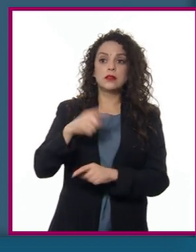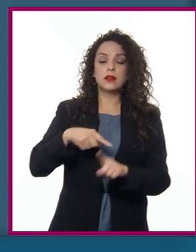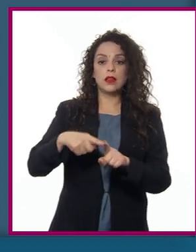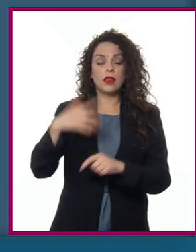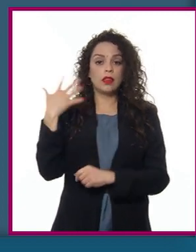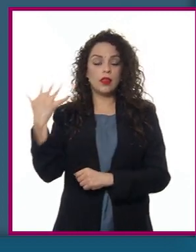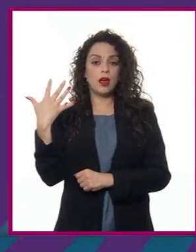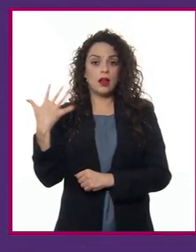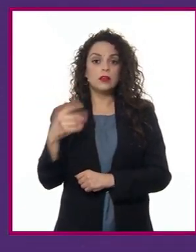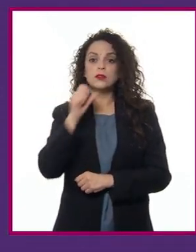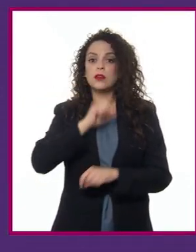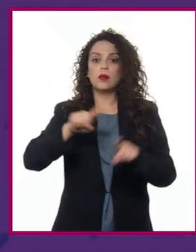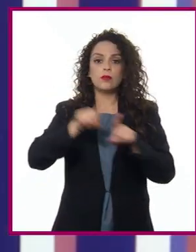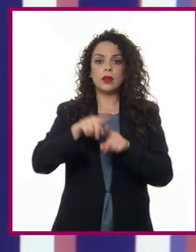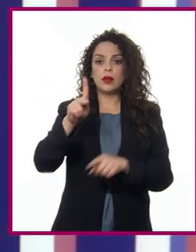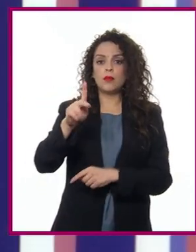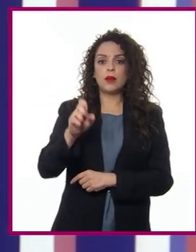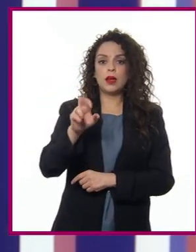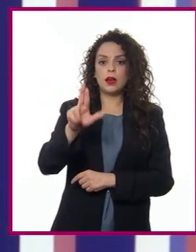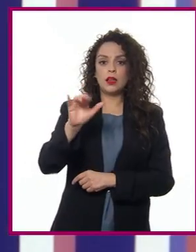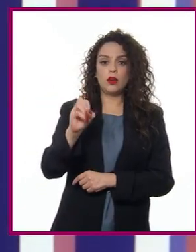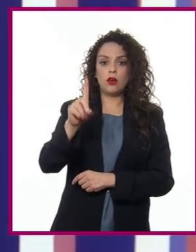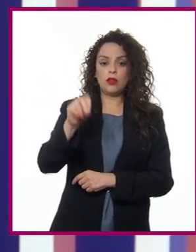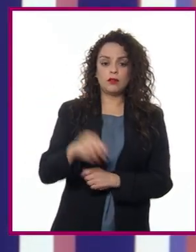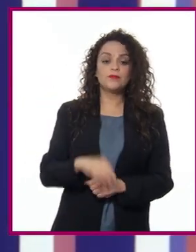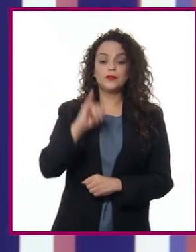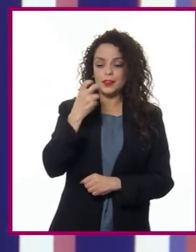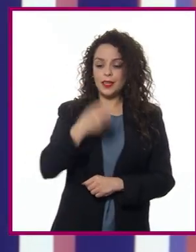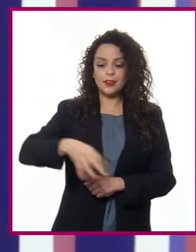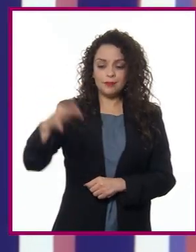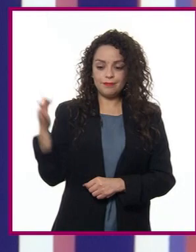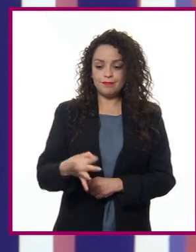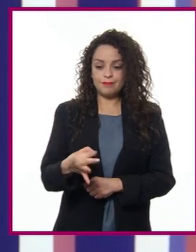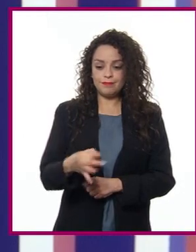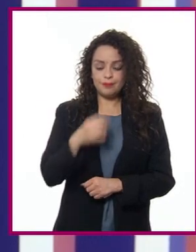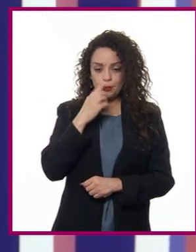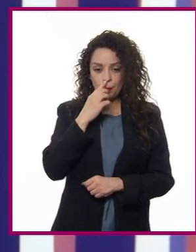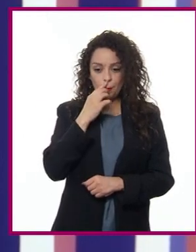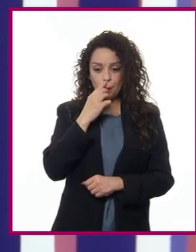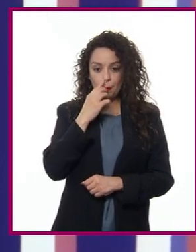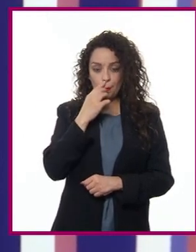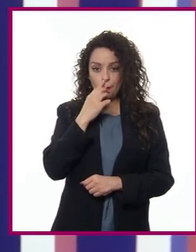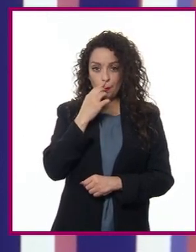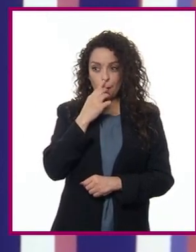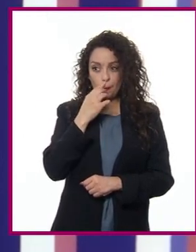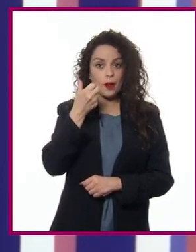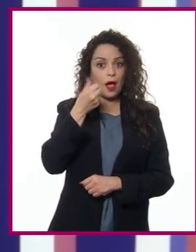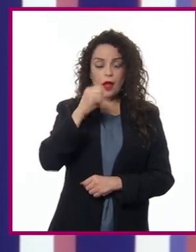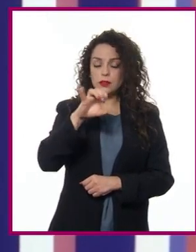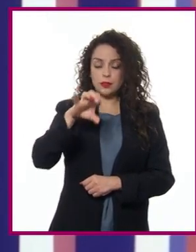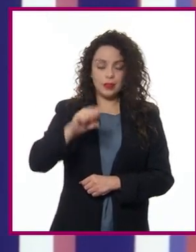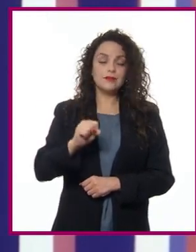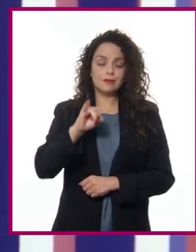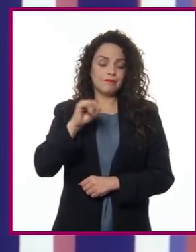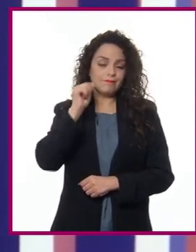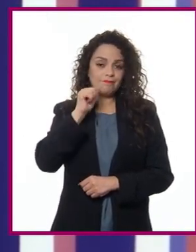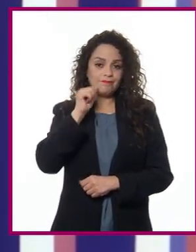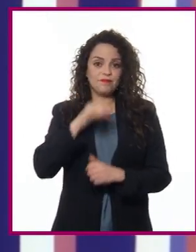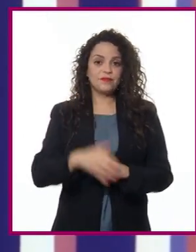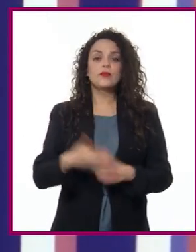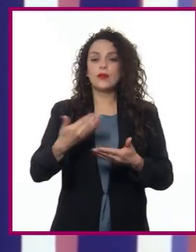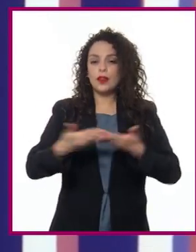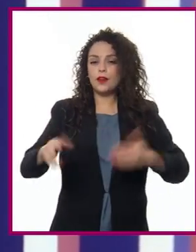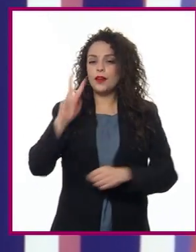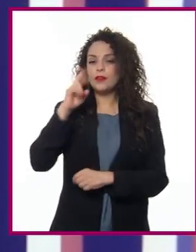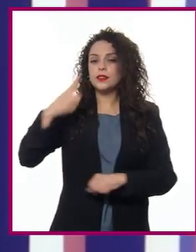derecho en un mismo periodo. Correcto, profesor. Generalmente así sucede. Ahora, veamos qué pasa